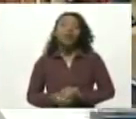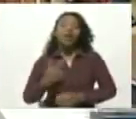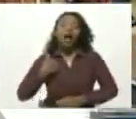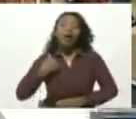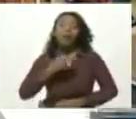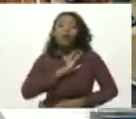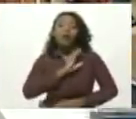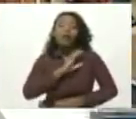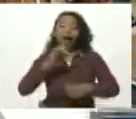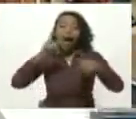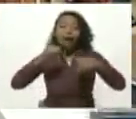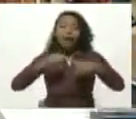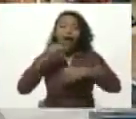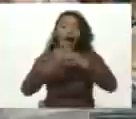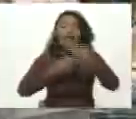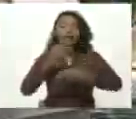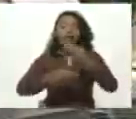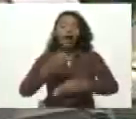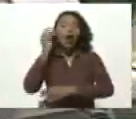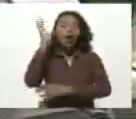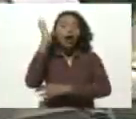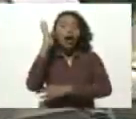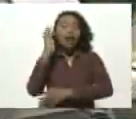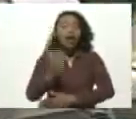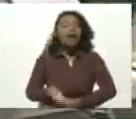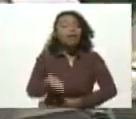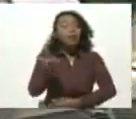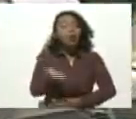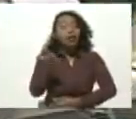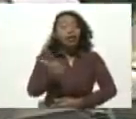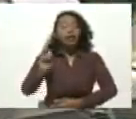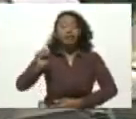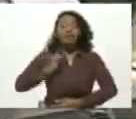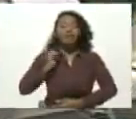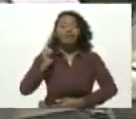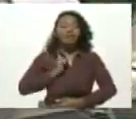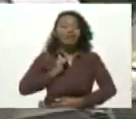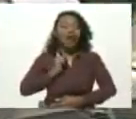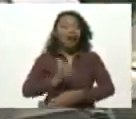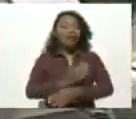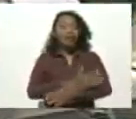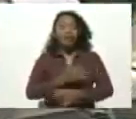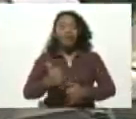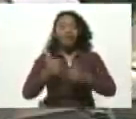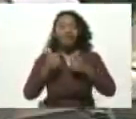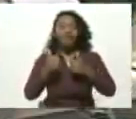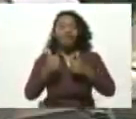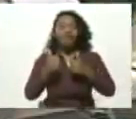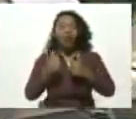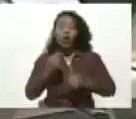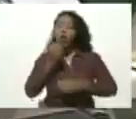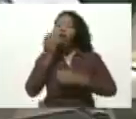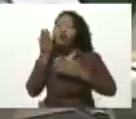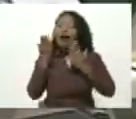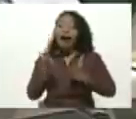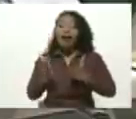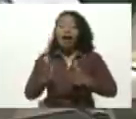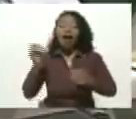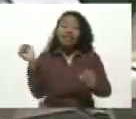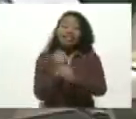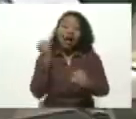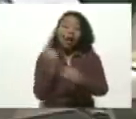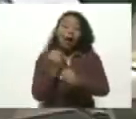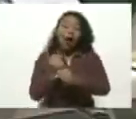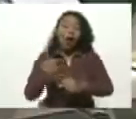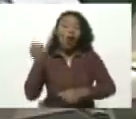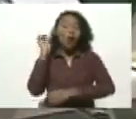jornada muy, pero muy provechosa. Vamos a tener una buena jornada aquí. Estoy con el